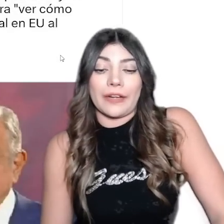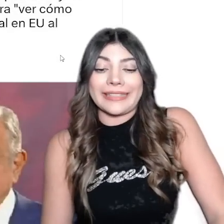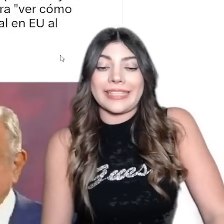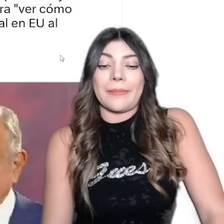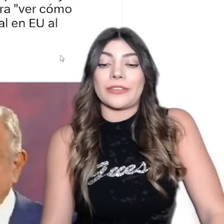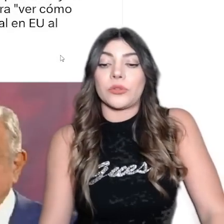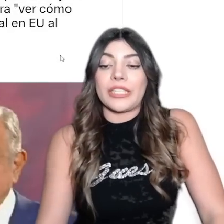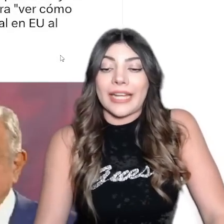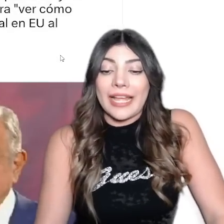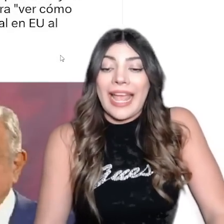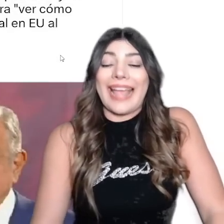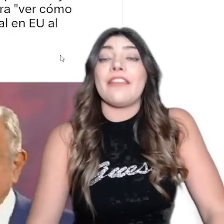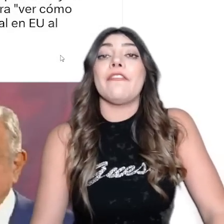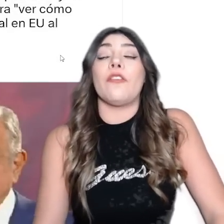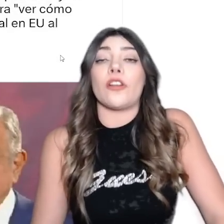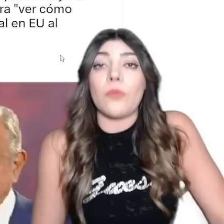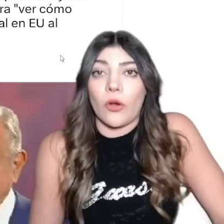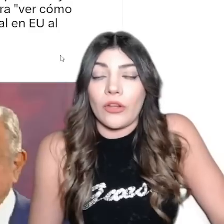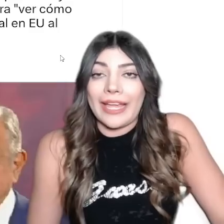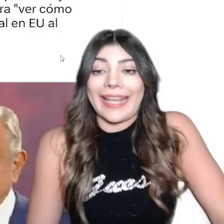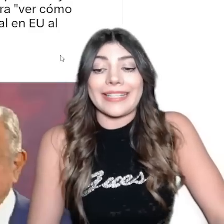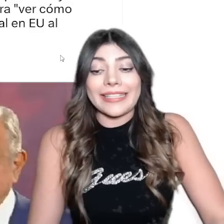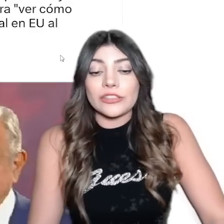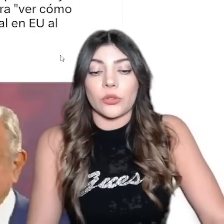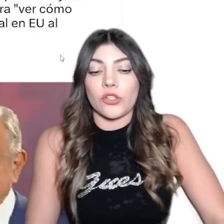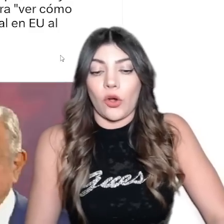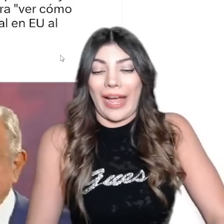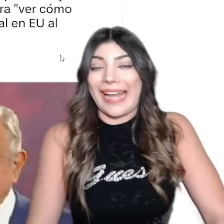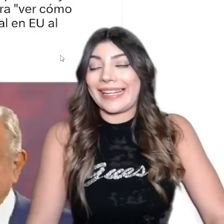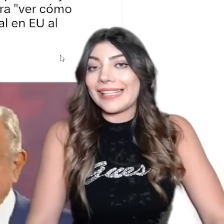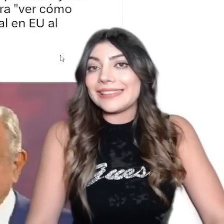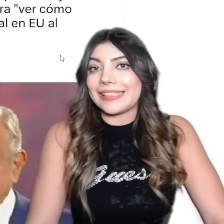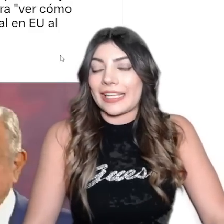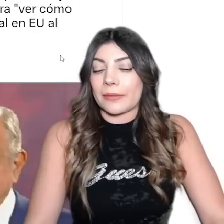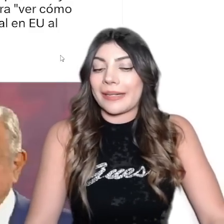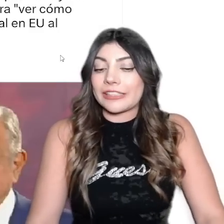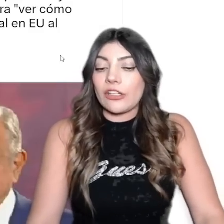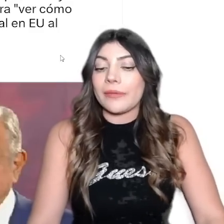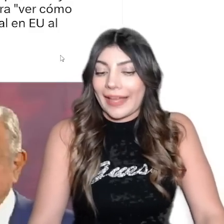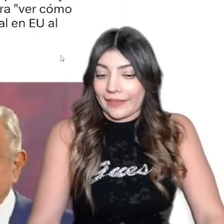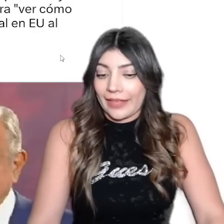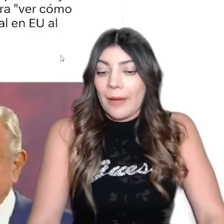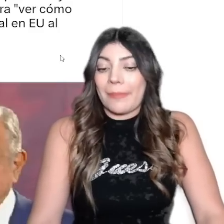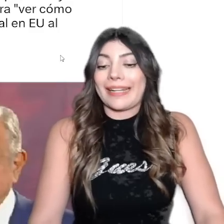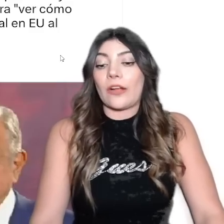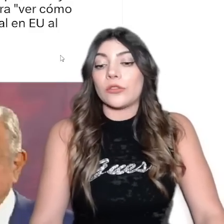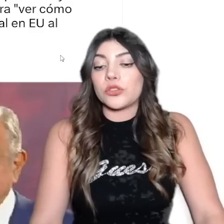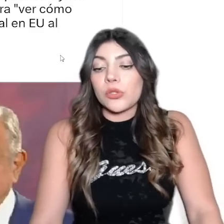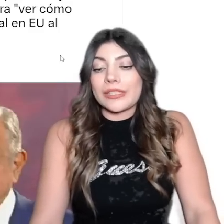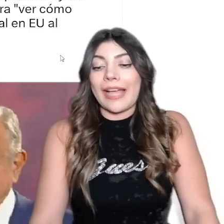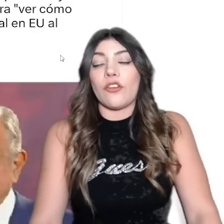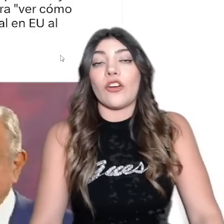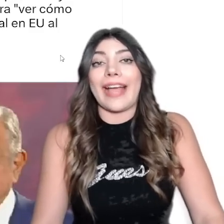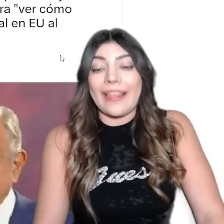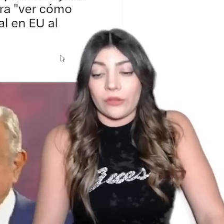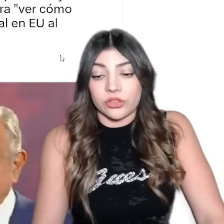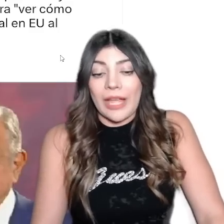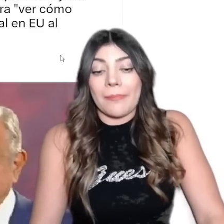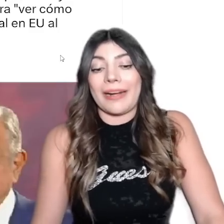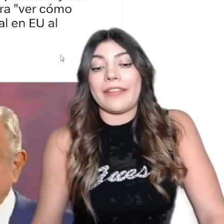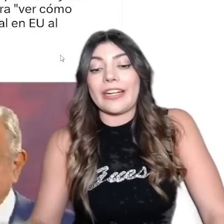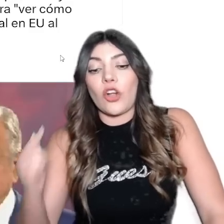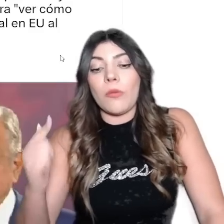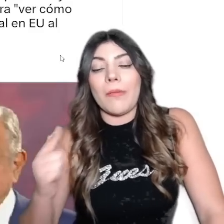en su conferencia matutina informó que ya instruyó al canciller Marcelo Ebrard para que consulte